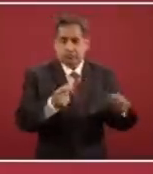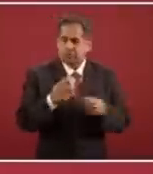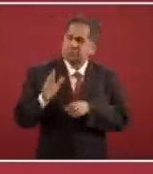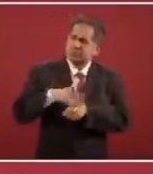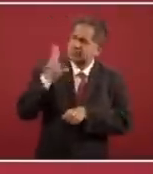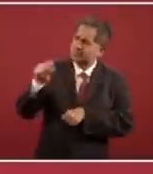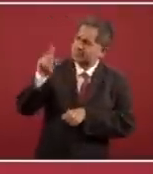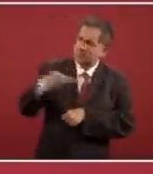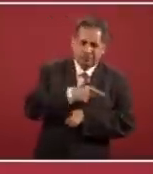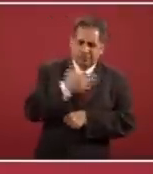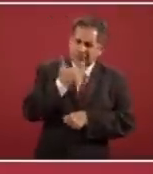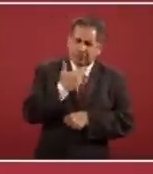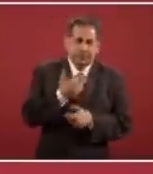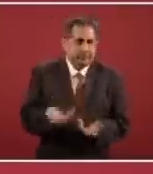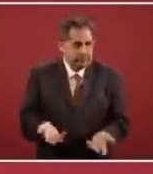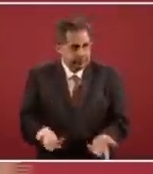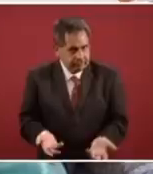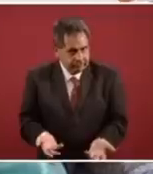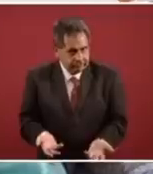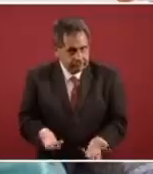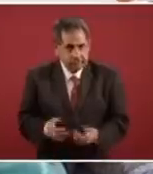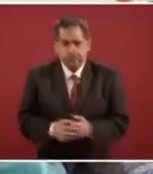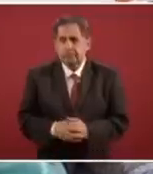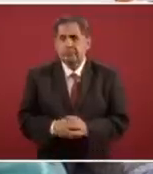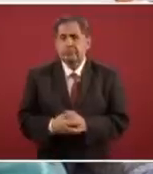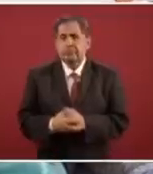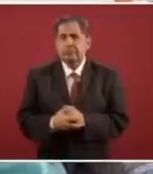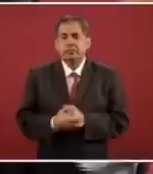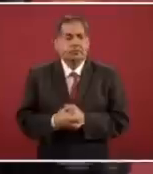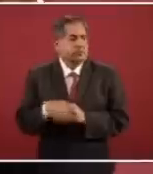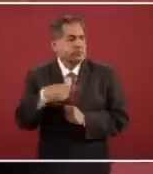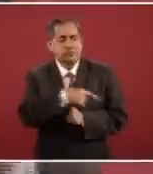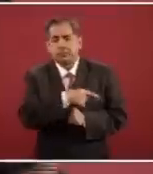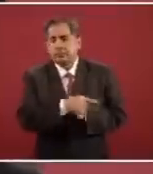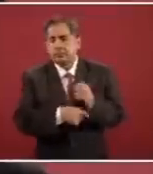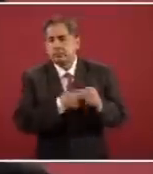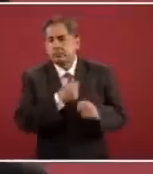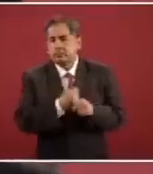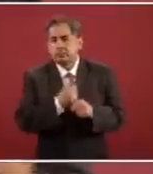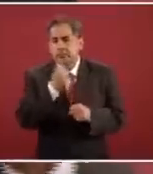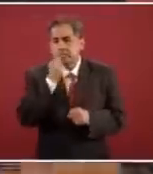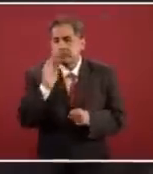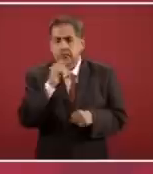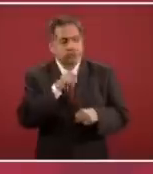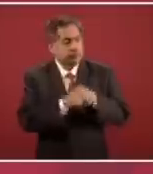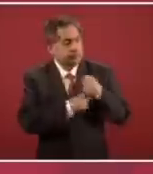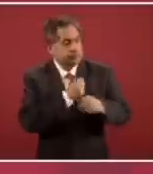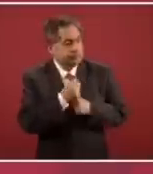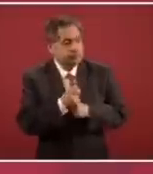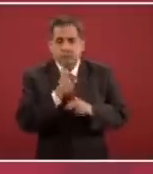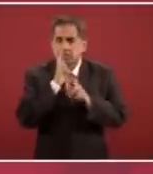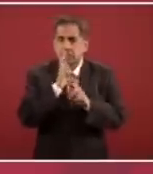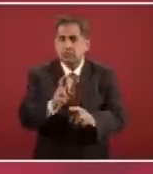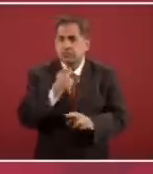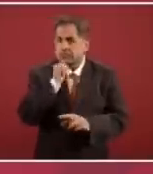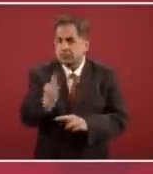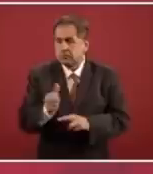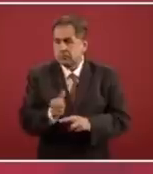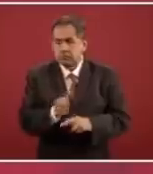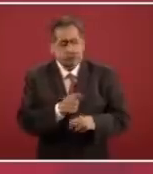cuando llevaba tiempo sin resultados, pero